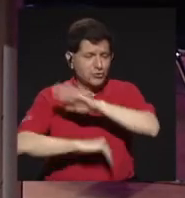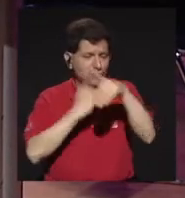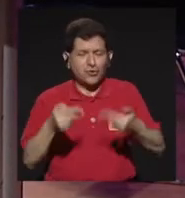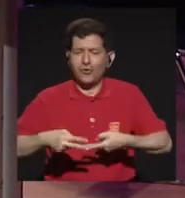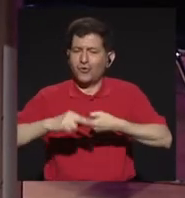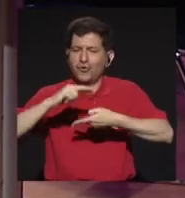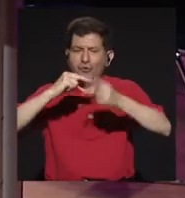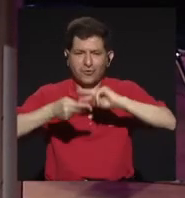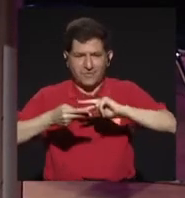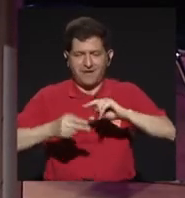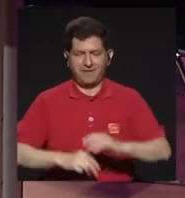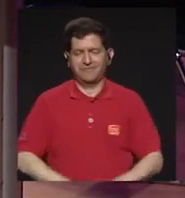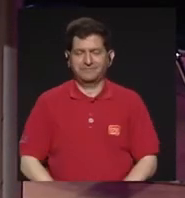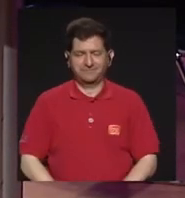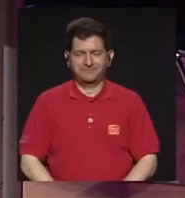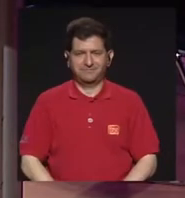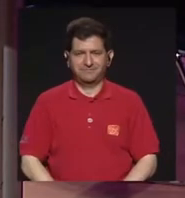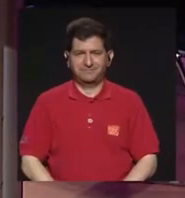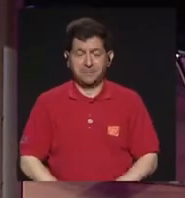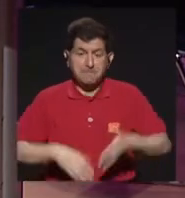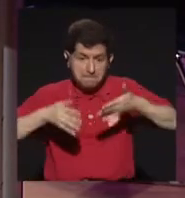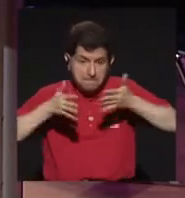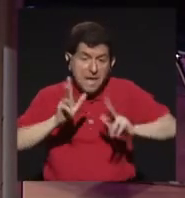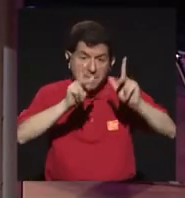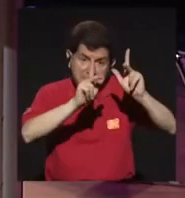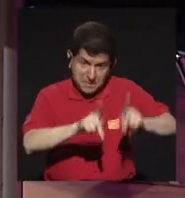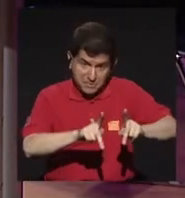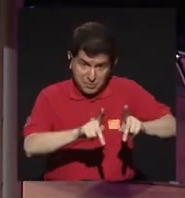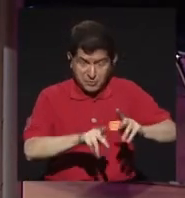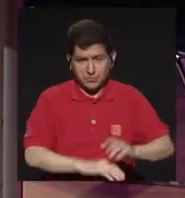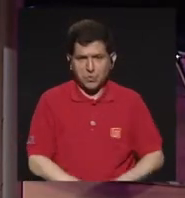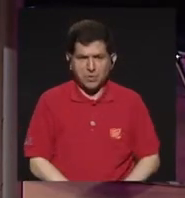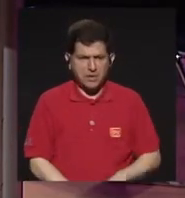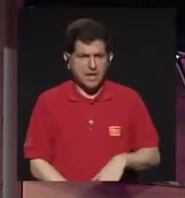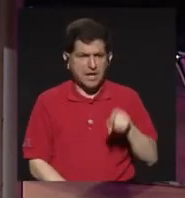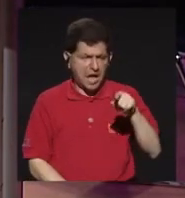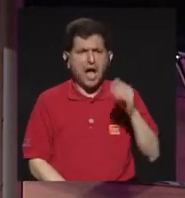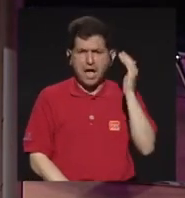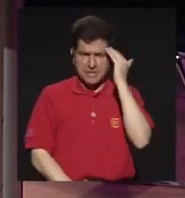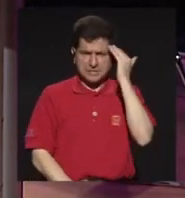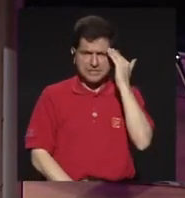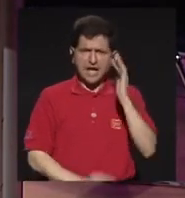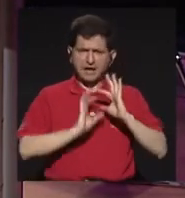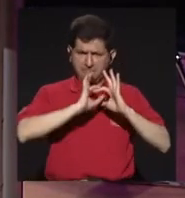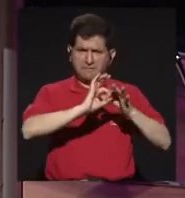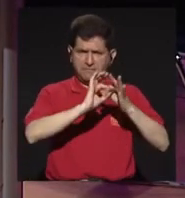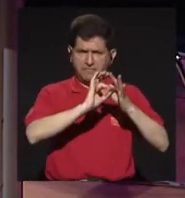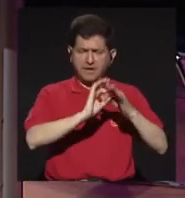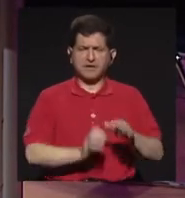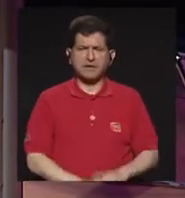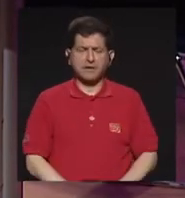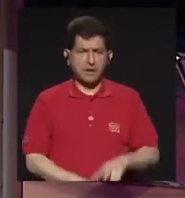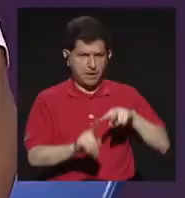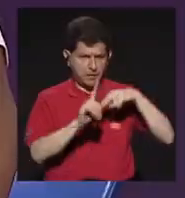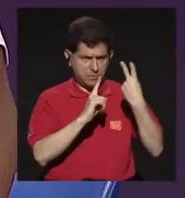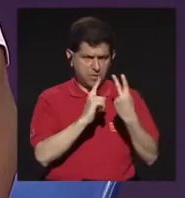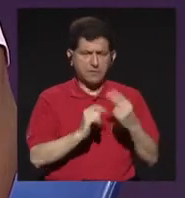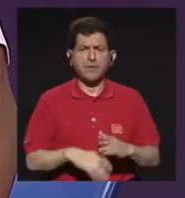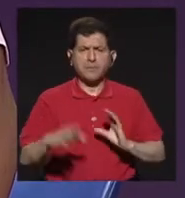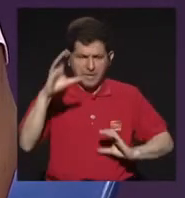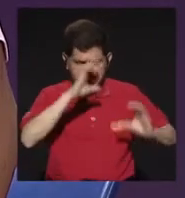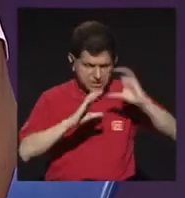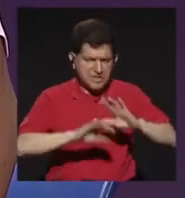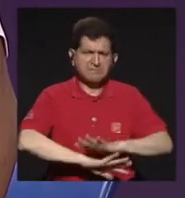evidencia dice que mientras las personas conozcan más de sexualidad desde una perspectiva